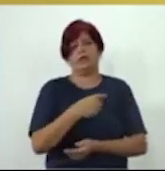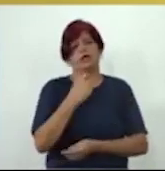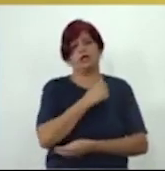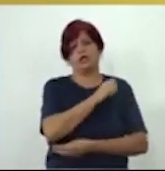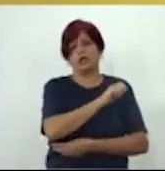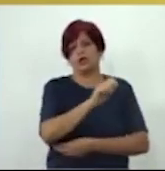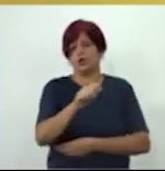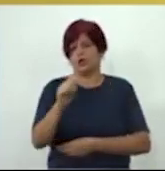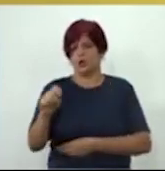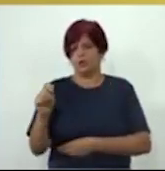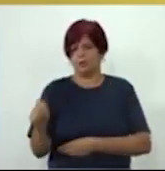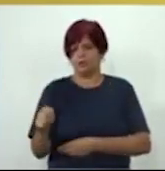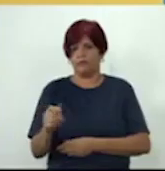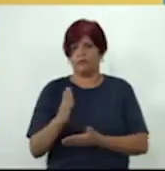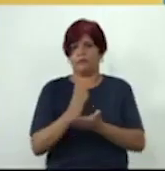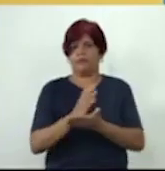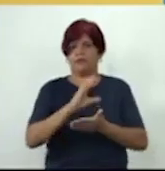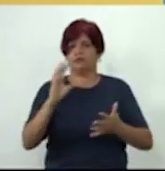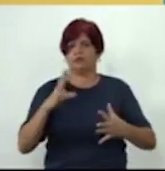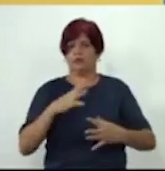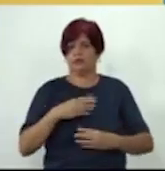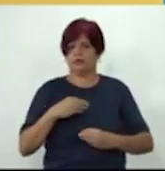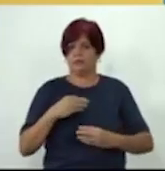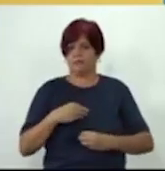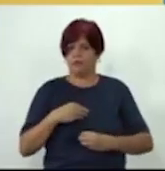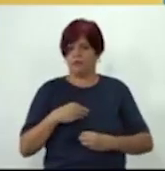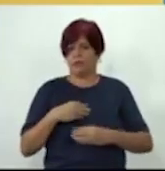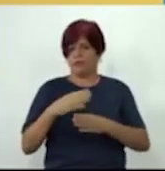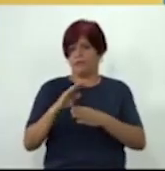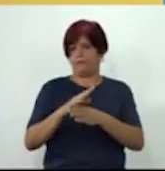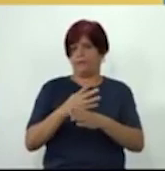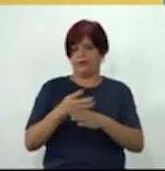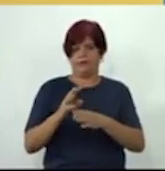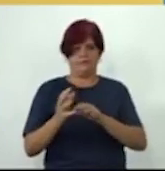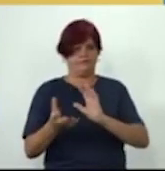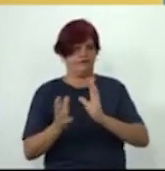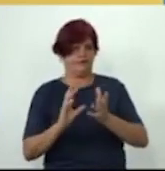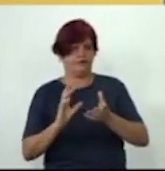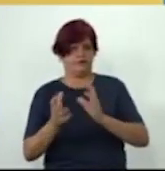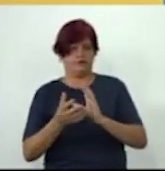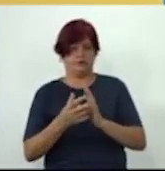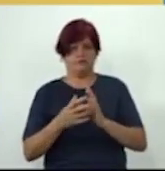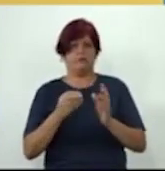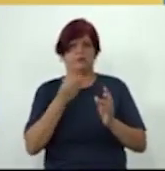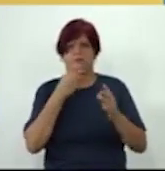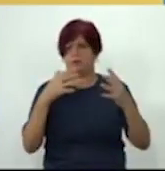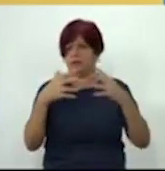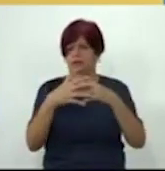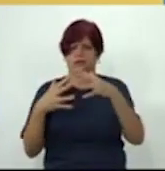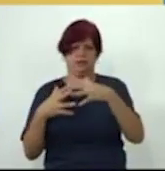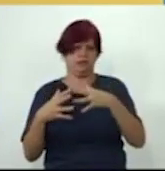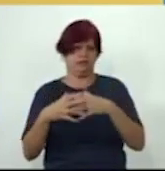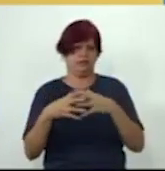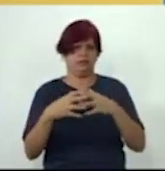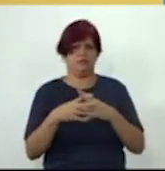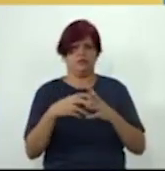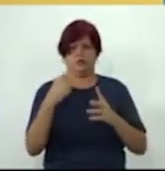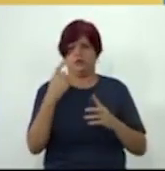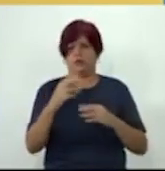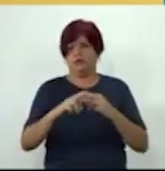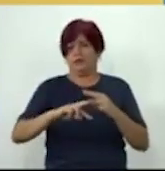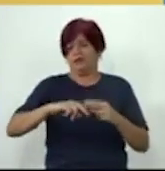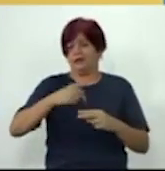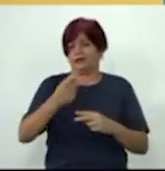la escuela pedagógica, por las diferentes vías que sea posible la interacción, y una vez que reinicie el